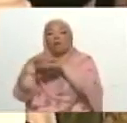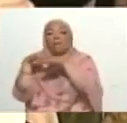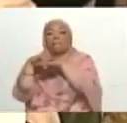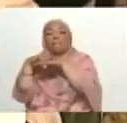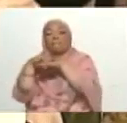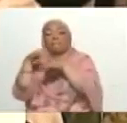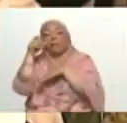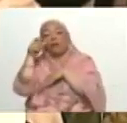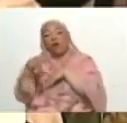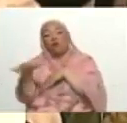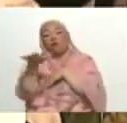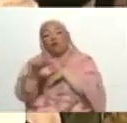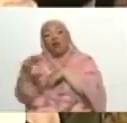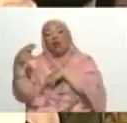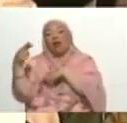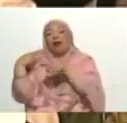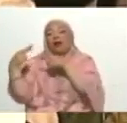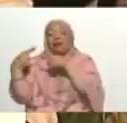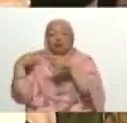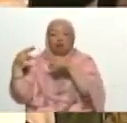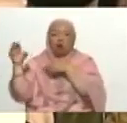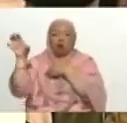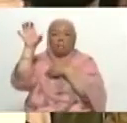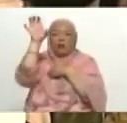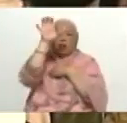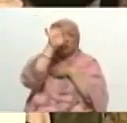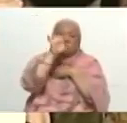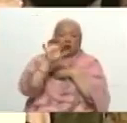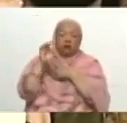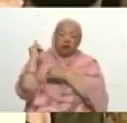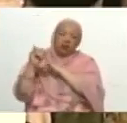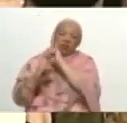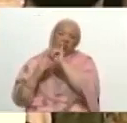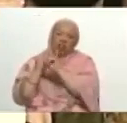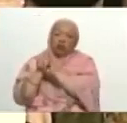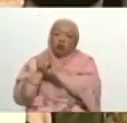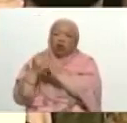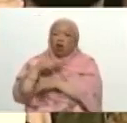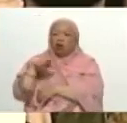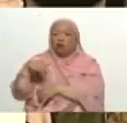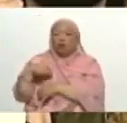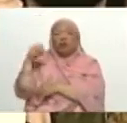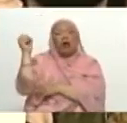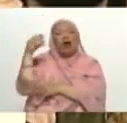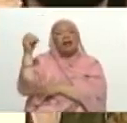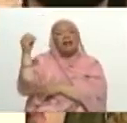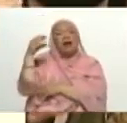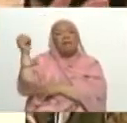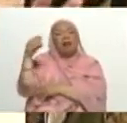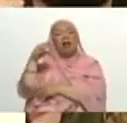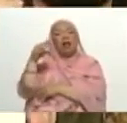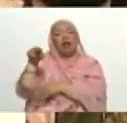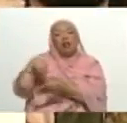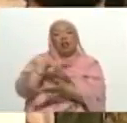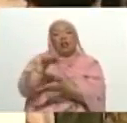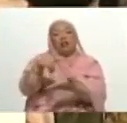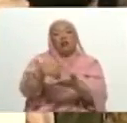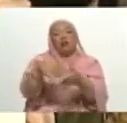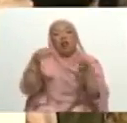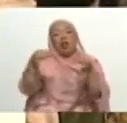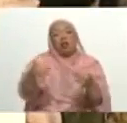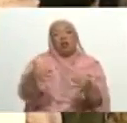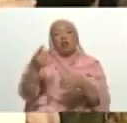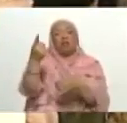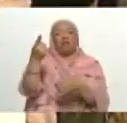Poder Popular para las Relaciones Exteriores quienes establecen los mecanismos de relación con otros países del mundo. Nosotros lo único que podemos como